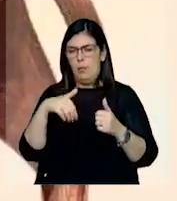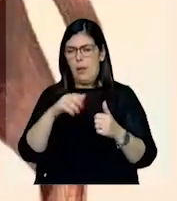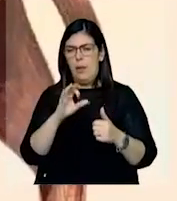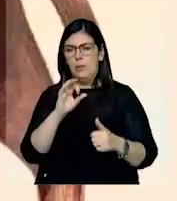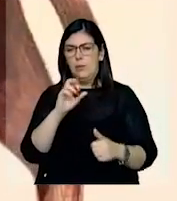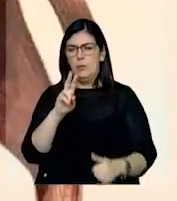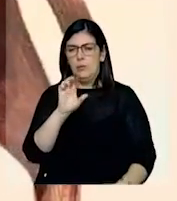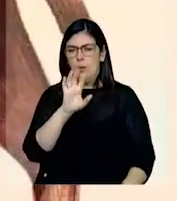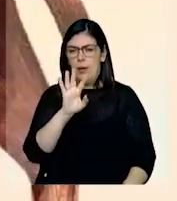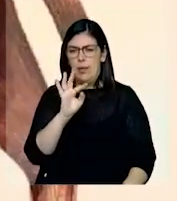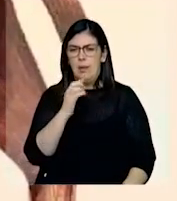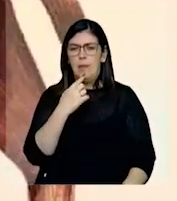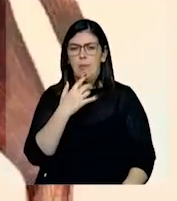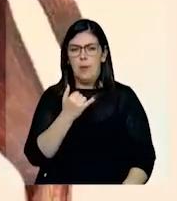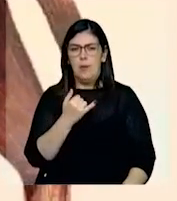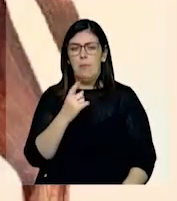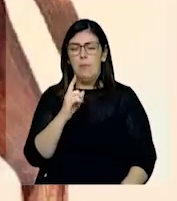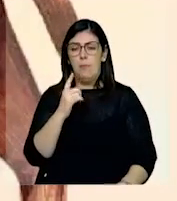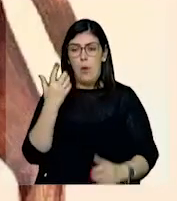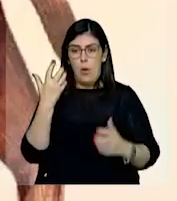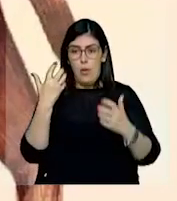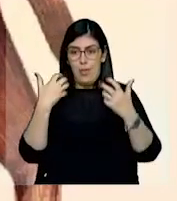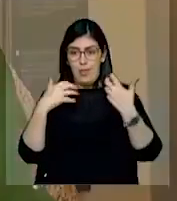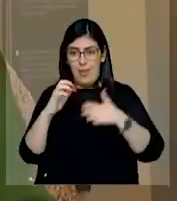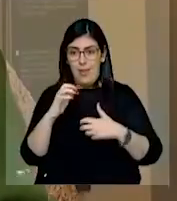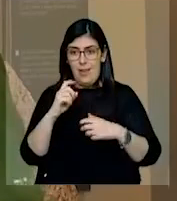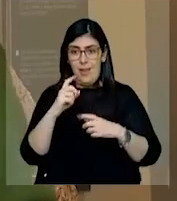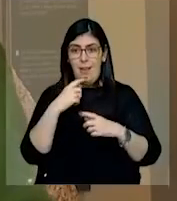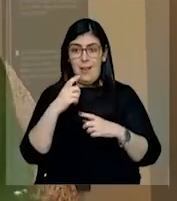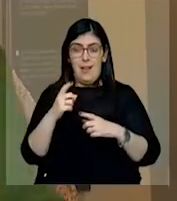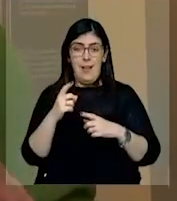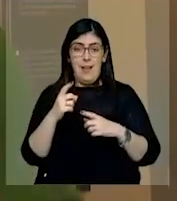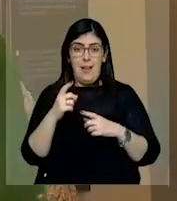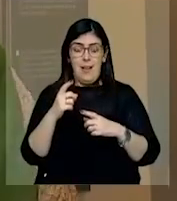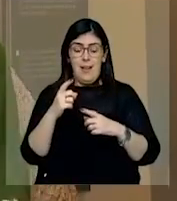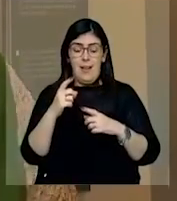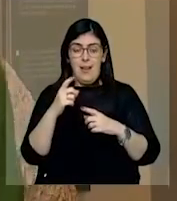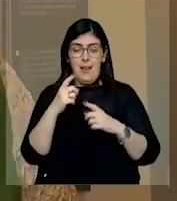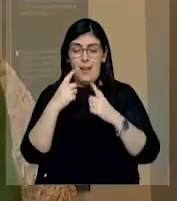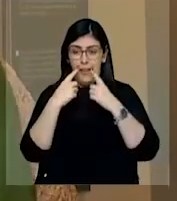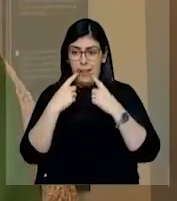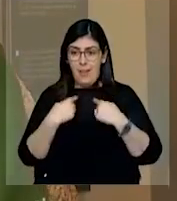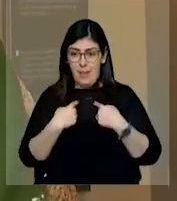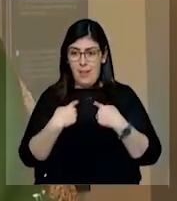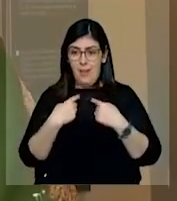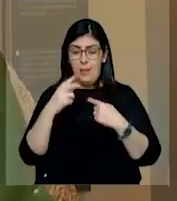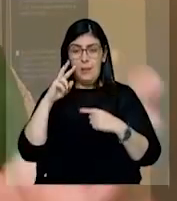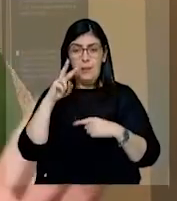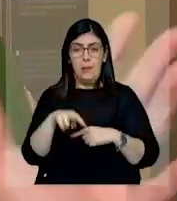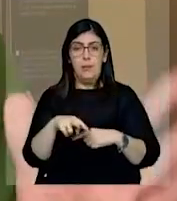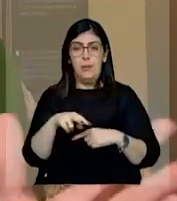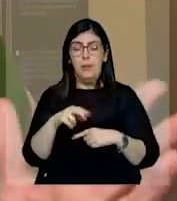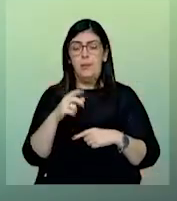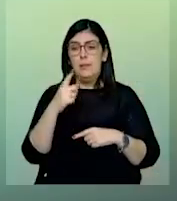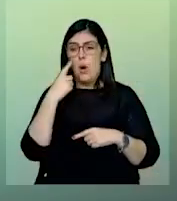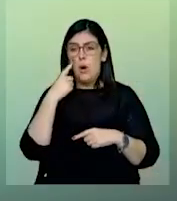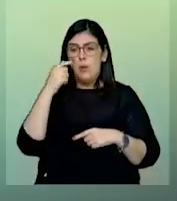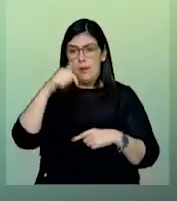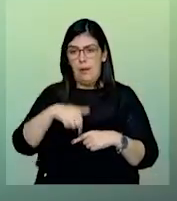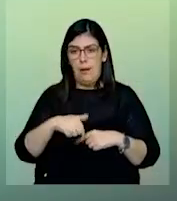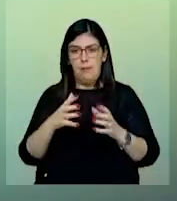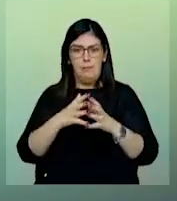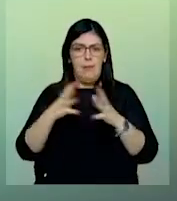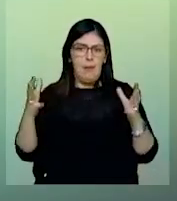ahora, el tigre dientes de sable conocido más grande de toda la historia de la Tierra se encontró acá.